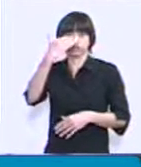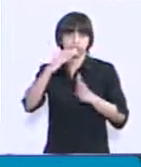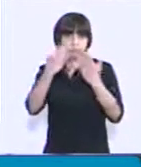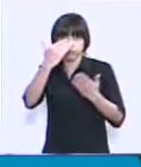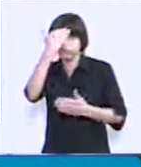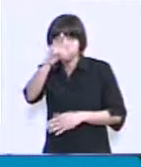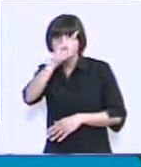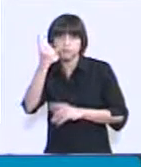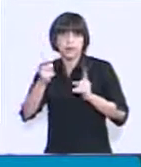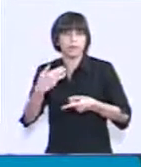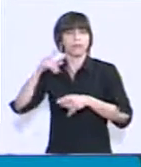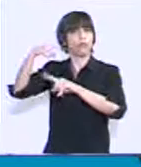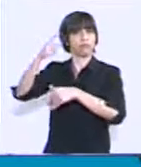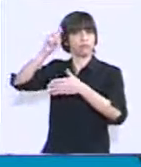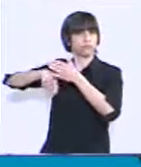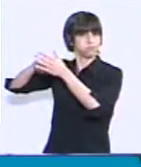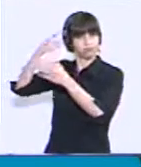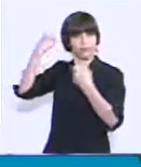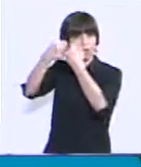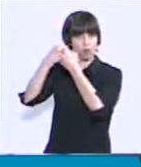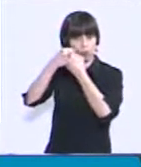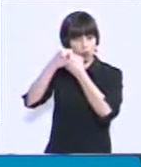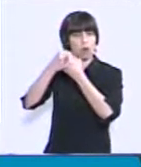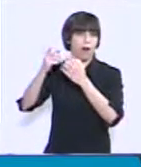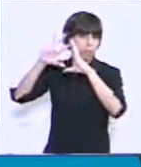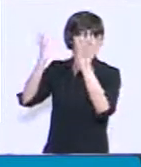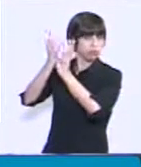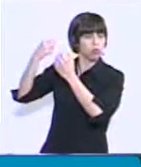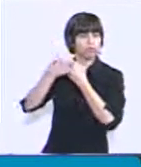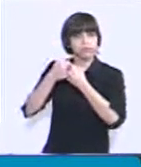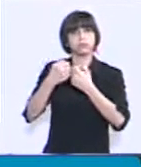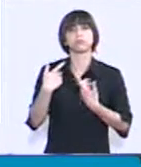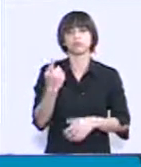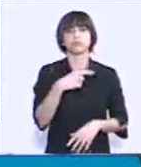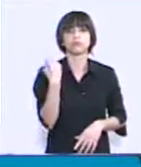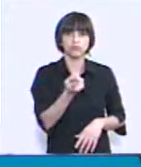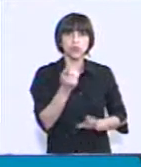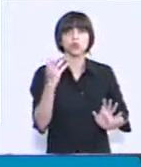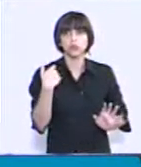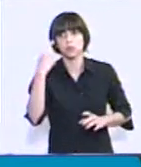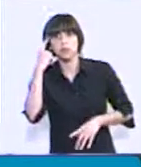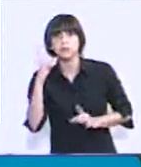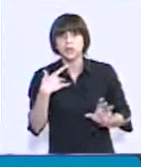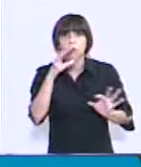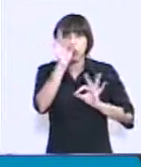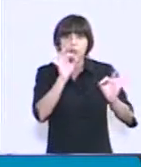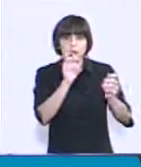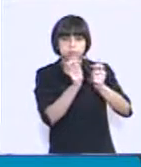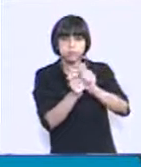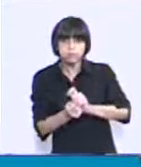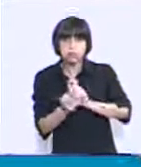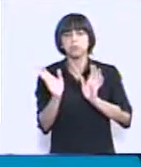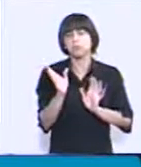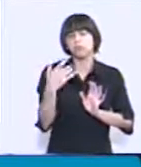Nacional. Vamos a votar favorablemente si no se aceptan las modificaciones, tanto en general como en particular, pero vamos